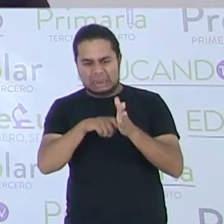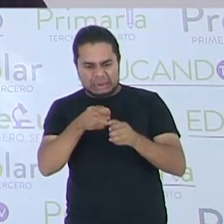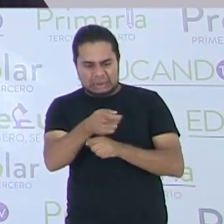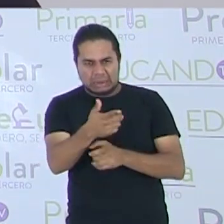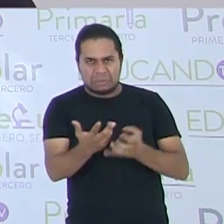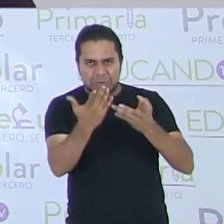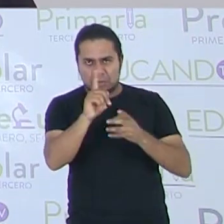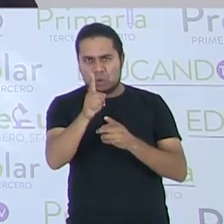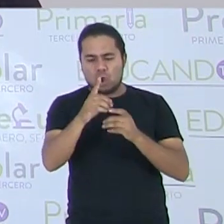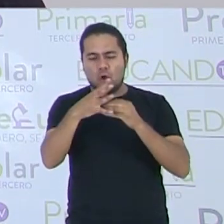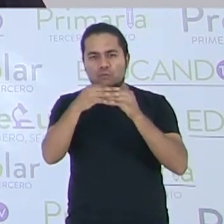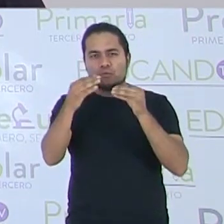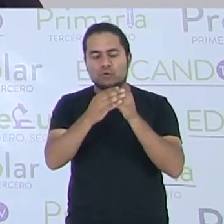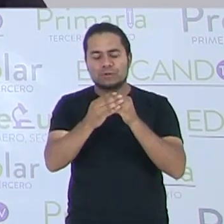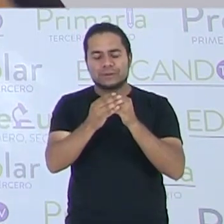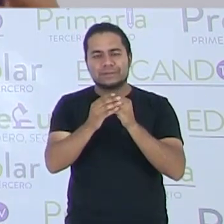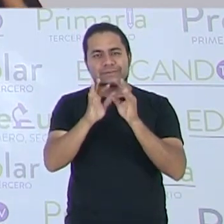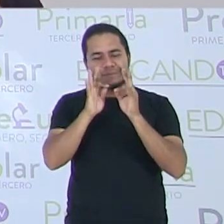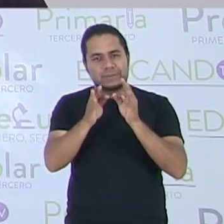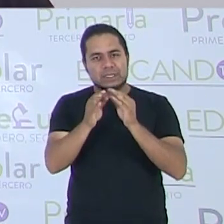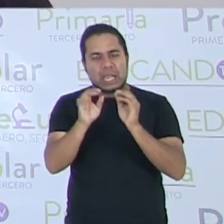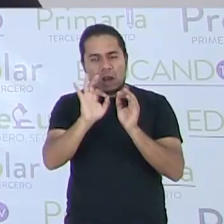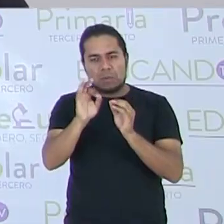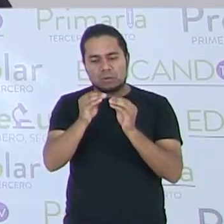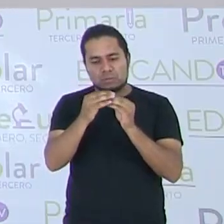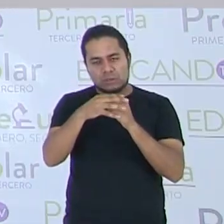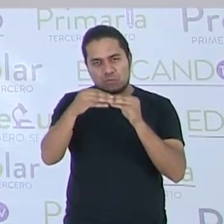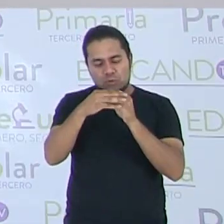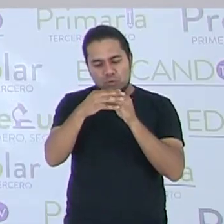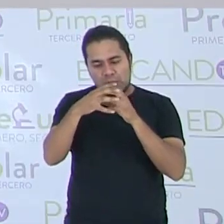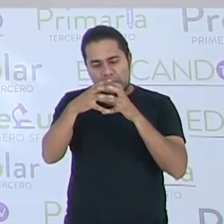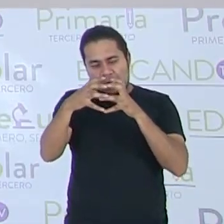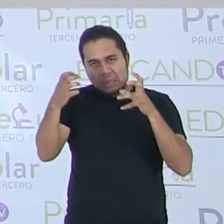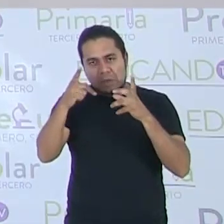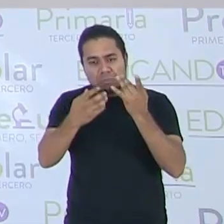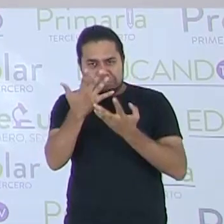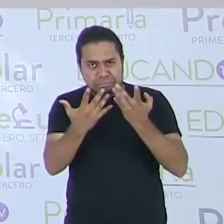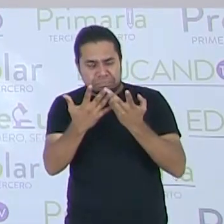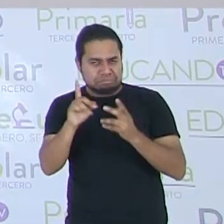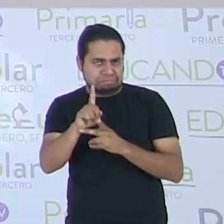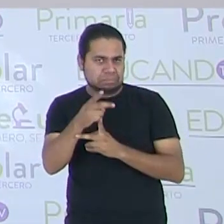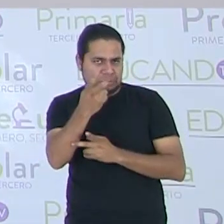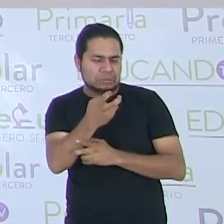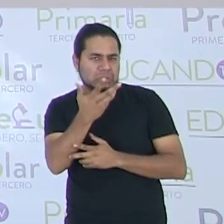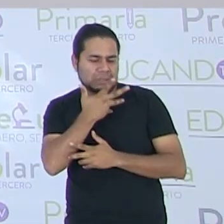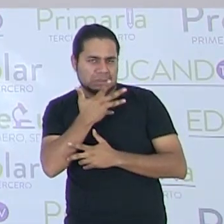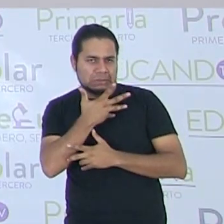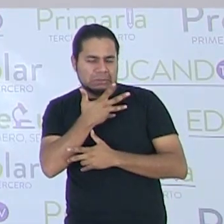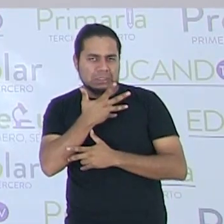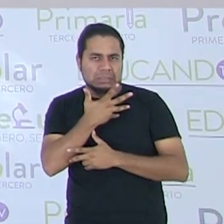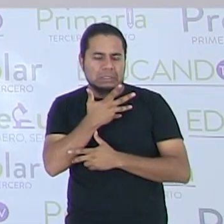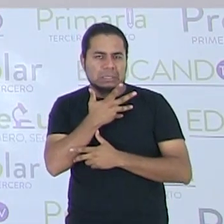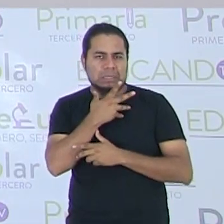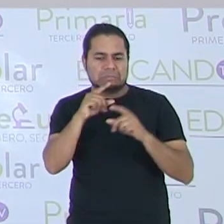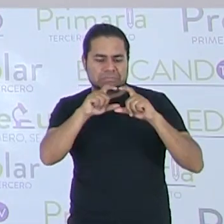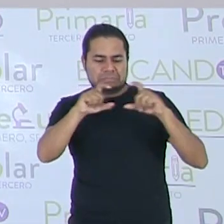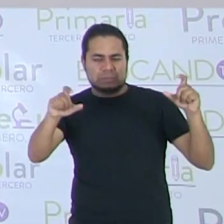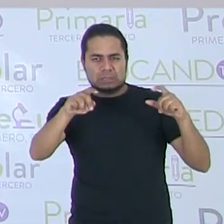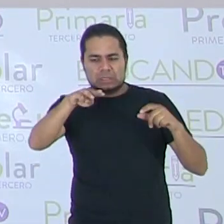frutos maduran, los frutos a lo mejor crecen, pero no se encienden. Esto también es una frase